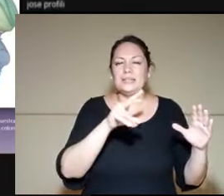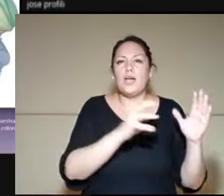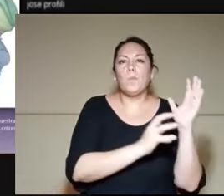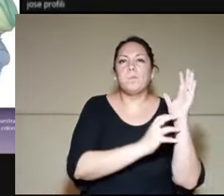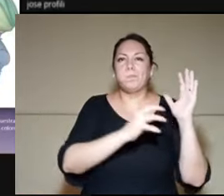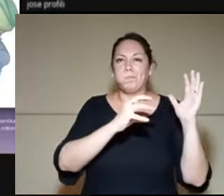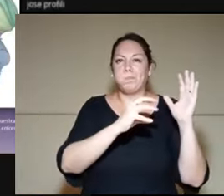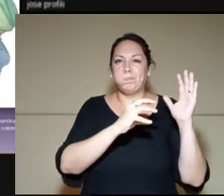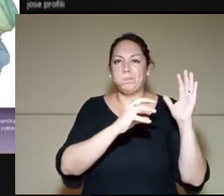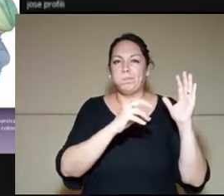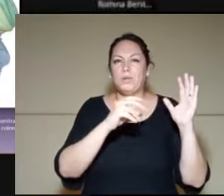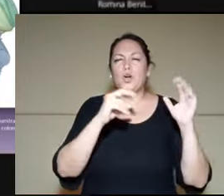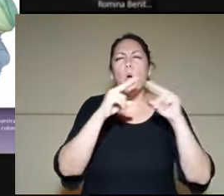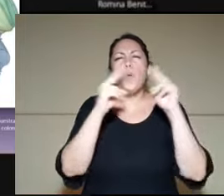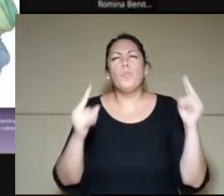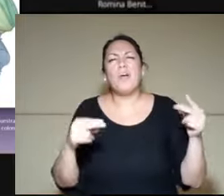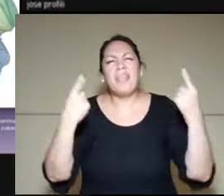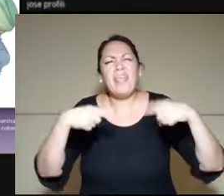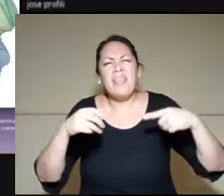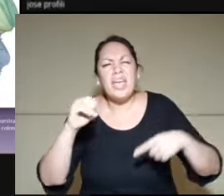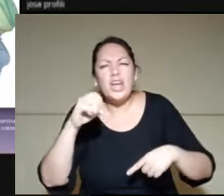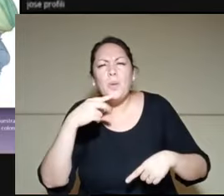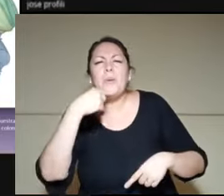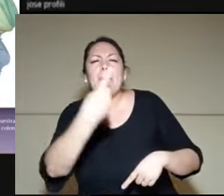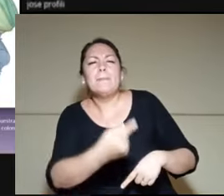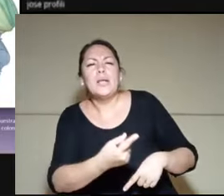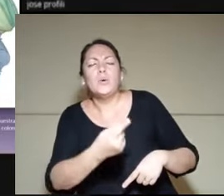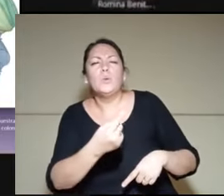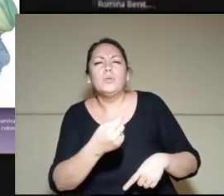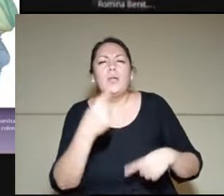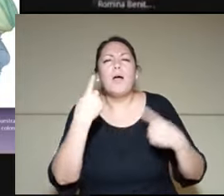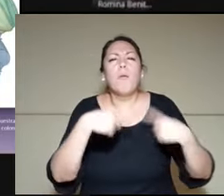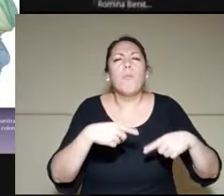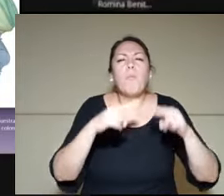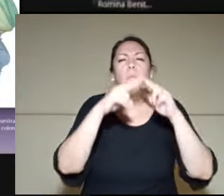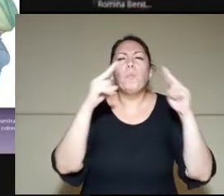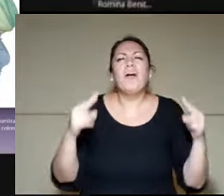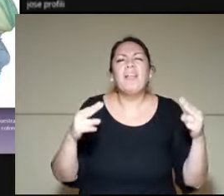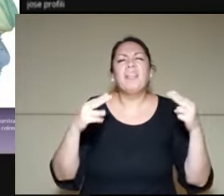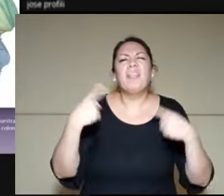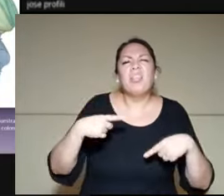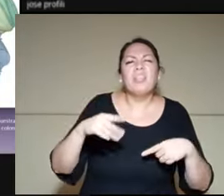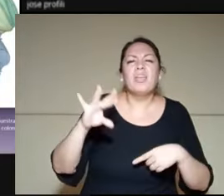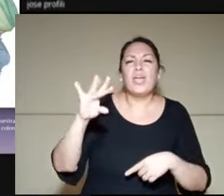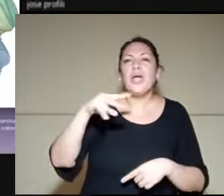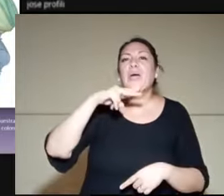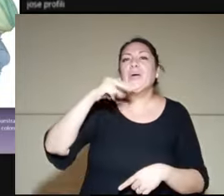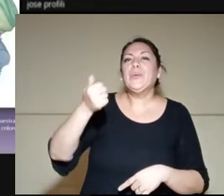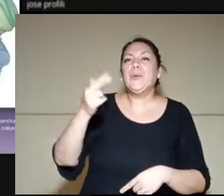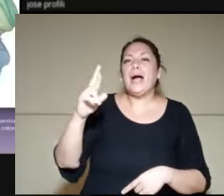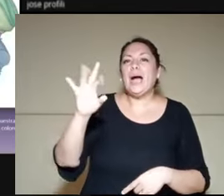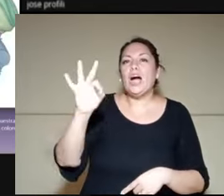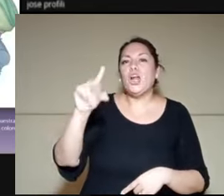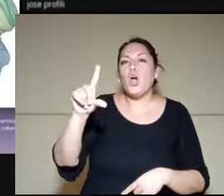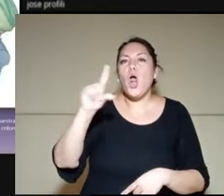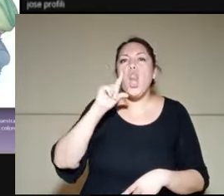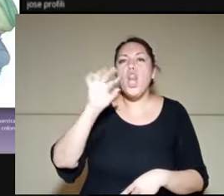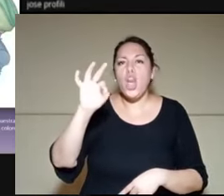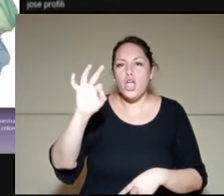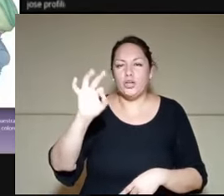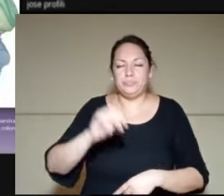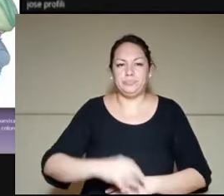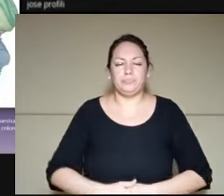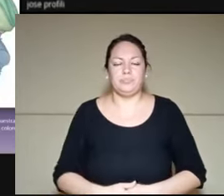Esta es la protuberancia anular. ¿Puente de qué? ¿Sí? ¿Puente de qué? Que no Puente de Barolio, con B